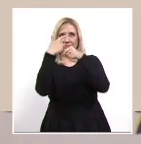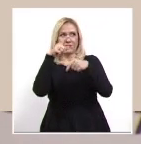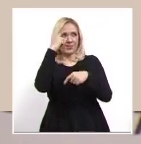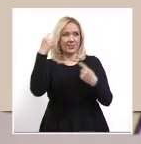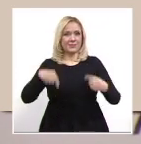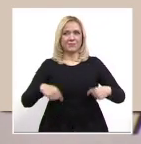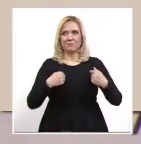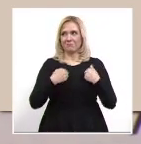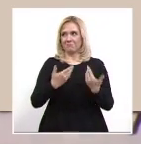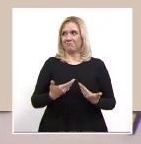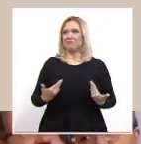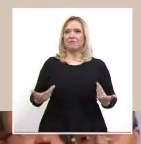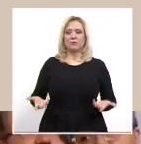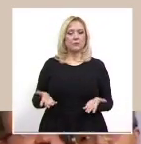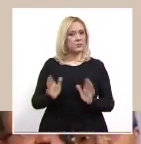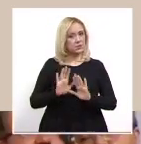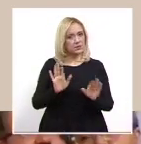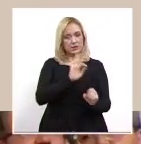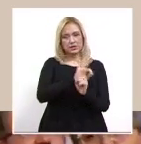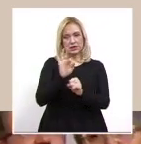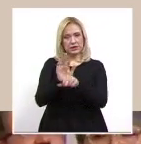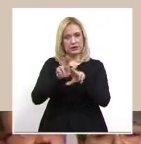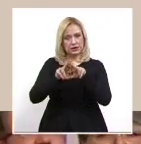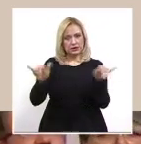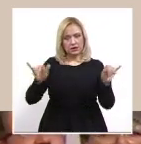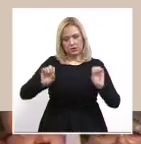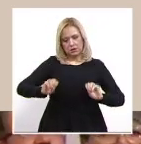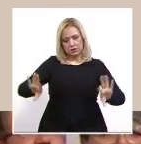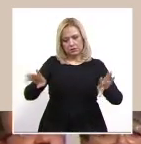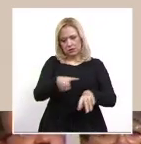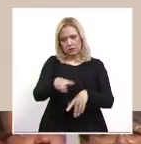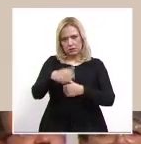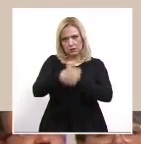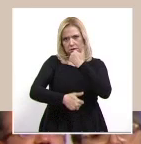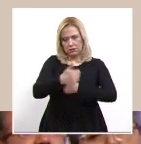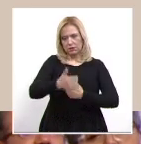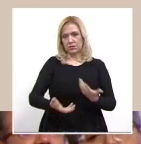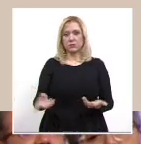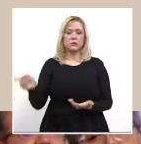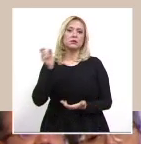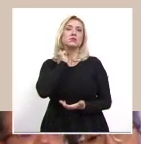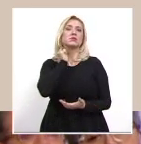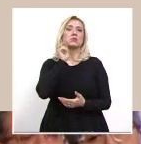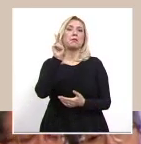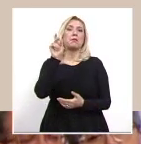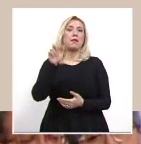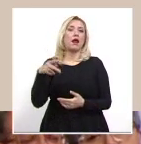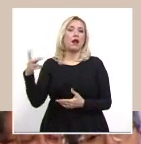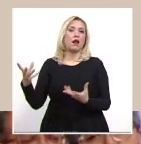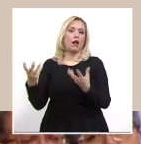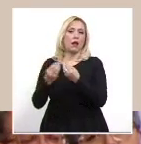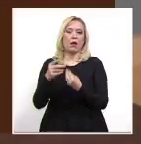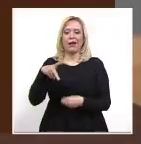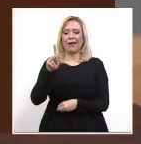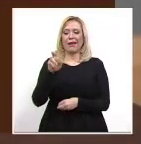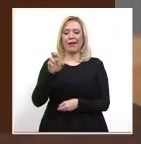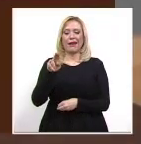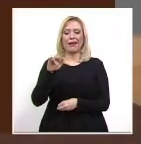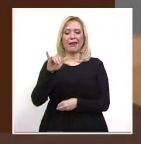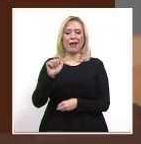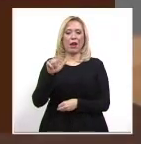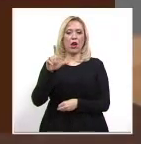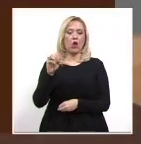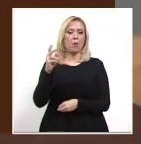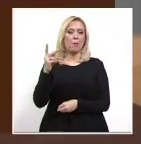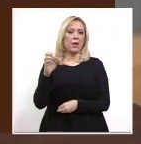principios de imparcialidad, neutralidad y equidad de la contienda, como lo denunció la senadora del PAN, Kenia López Rabadán. Al advertirse